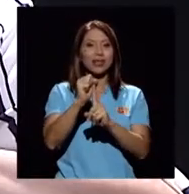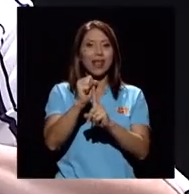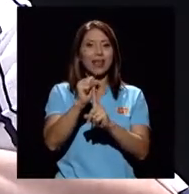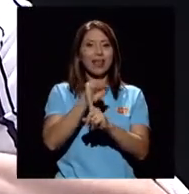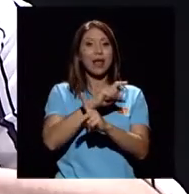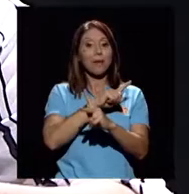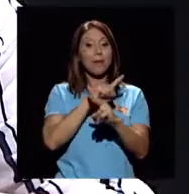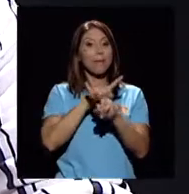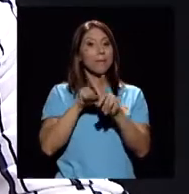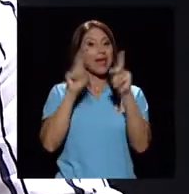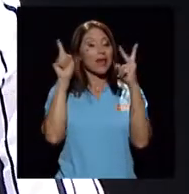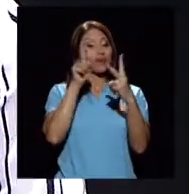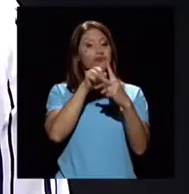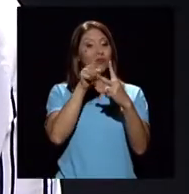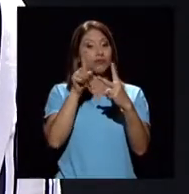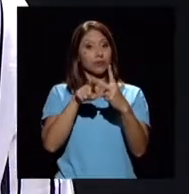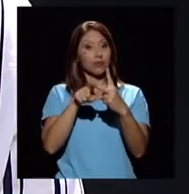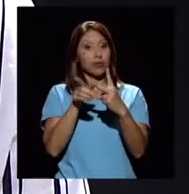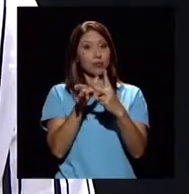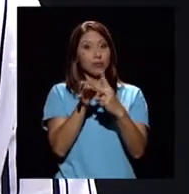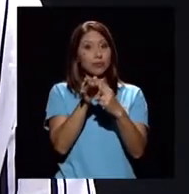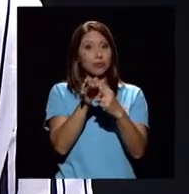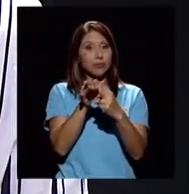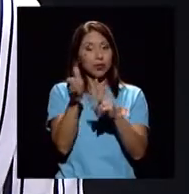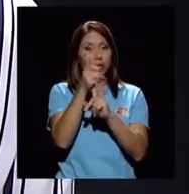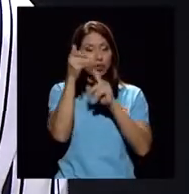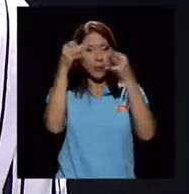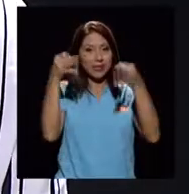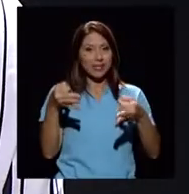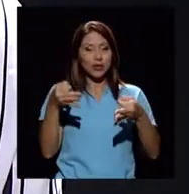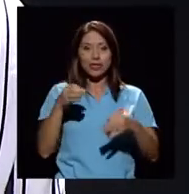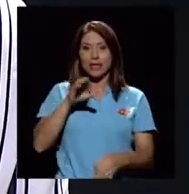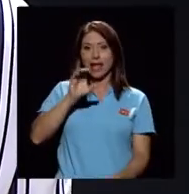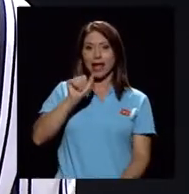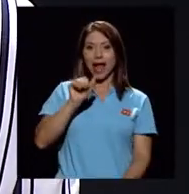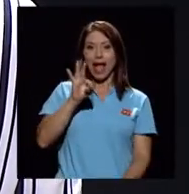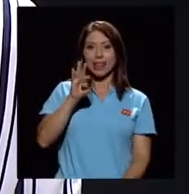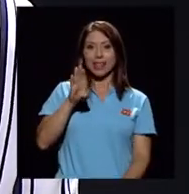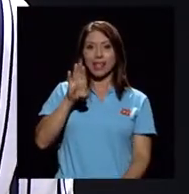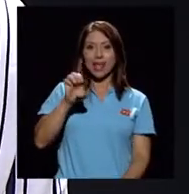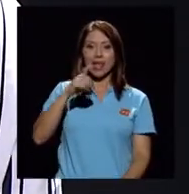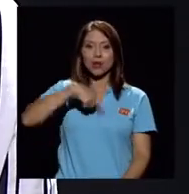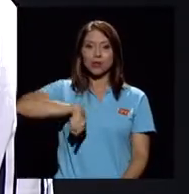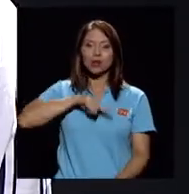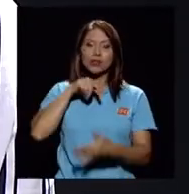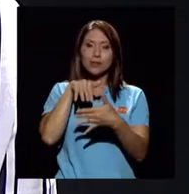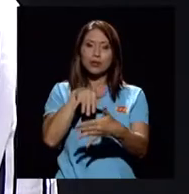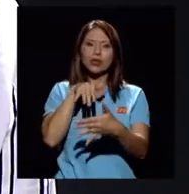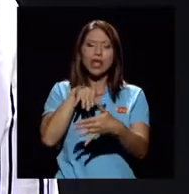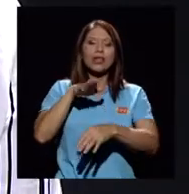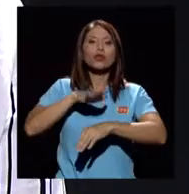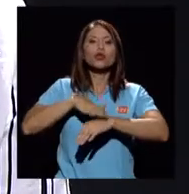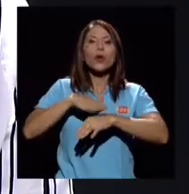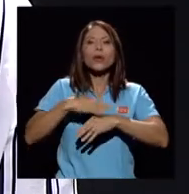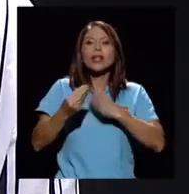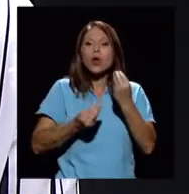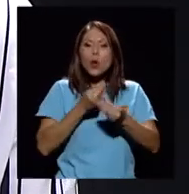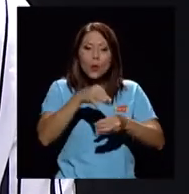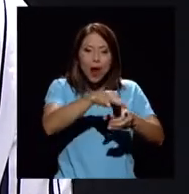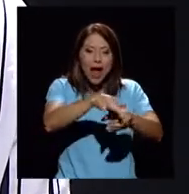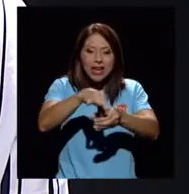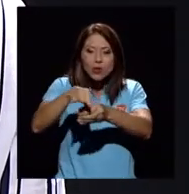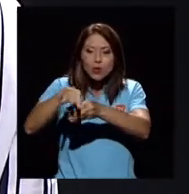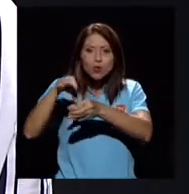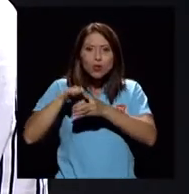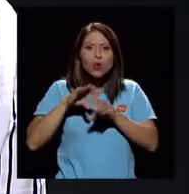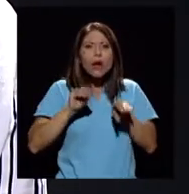decisiones pueden estar interrelacionados. En el CATI lo que hemos estado estudiando es la adaptación de la agricultura al cambio